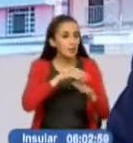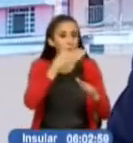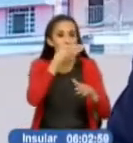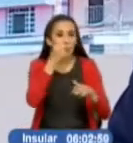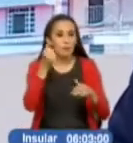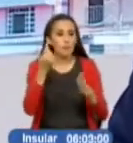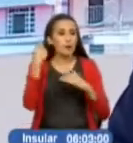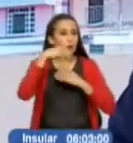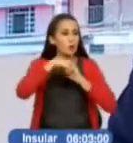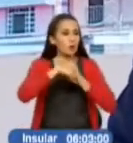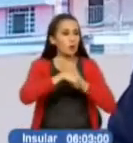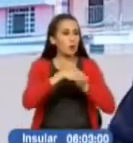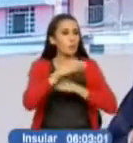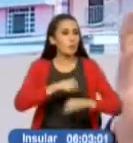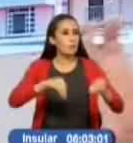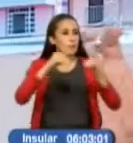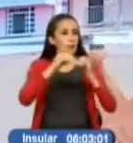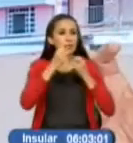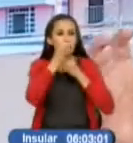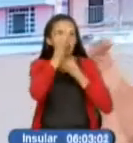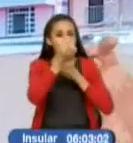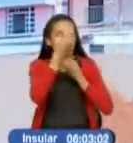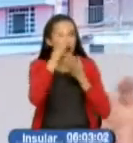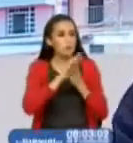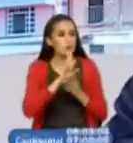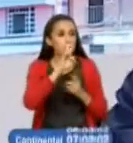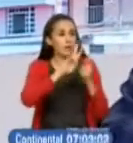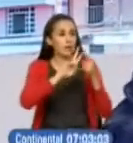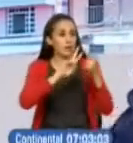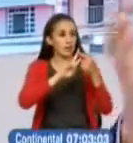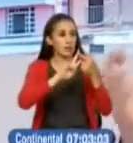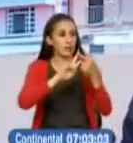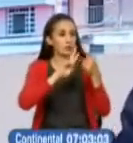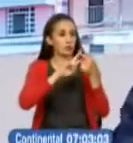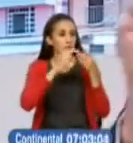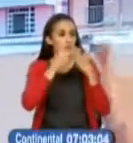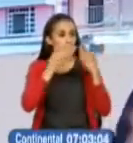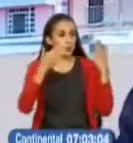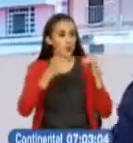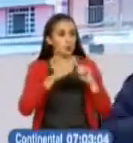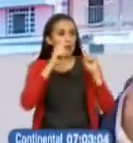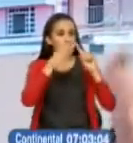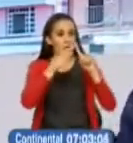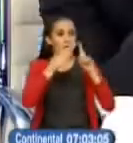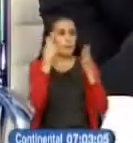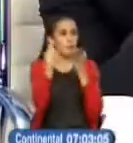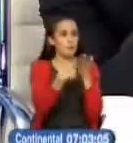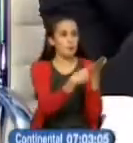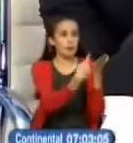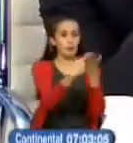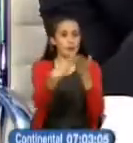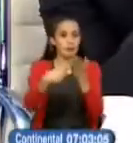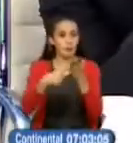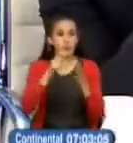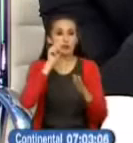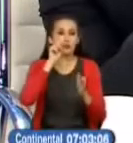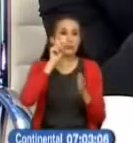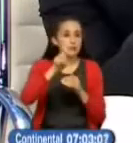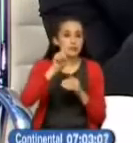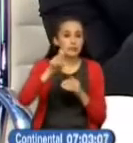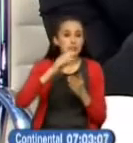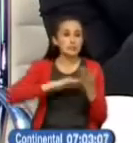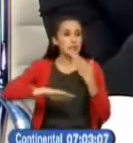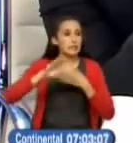muchísimo la información. Aquí hay básicamente dos aspectos. Uno, toda la discusión que se ha dado en torno a la oferta y la demanda, sobre la cual me